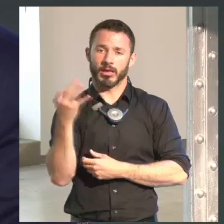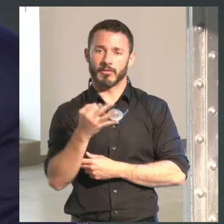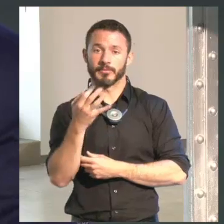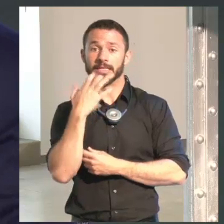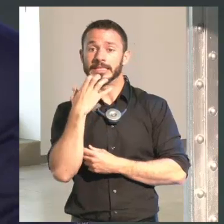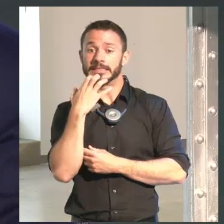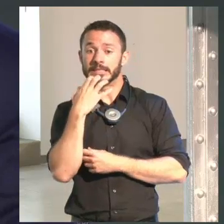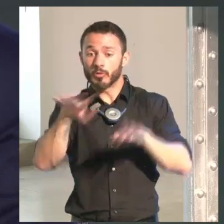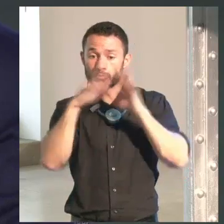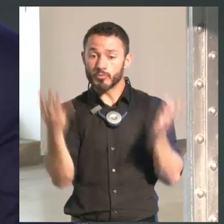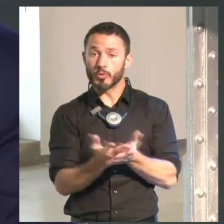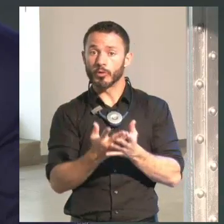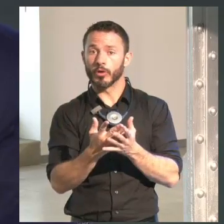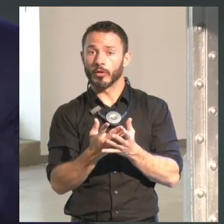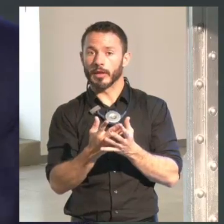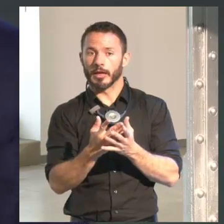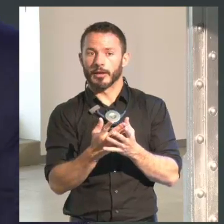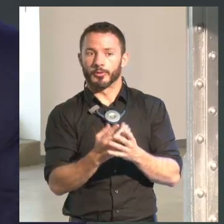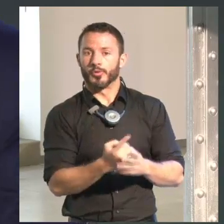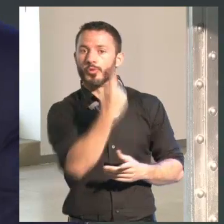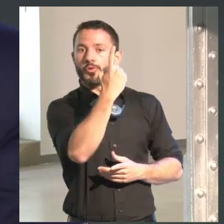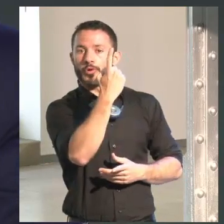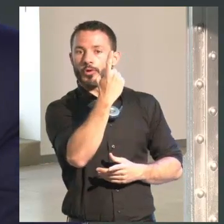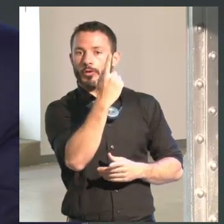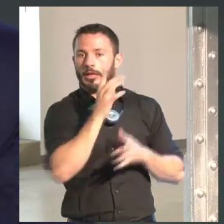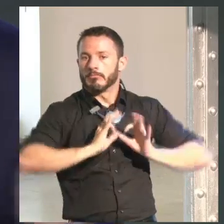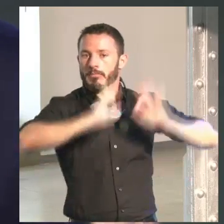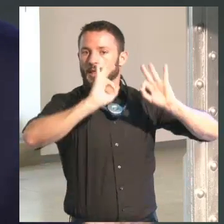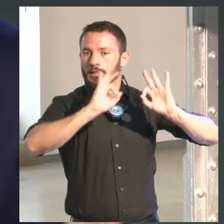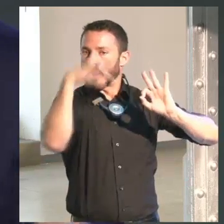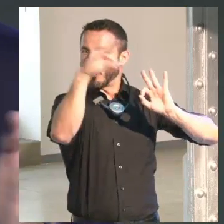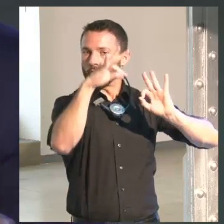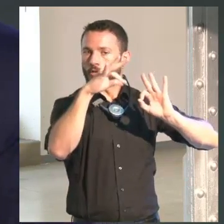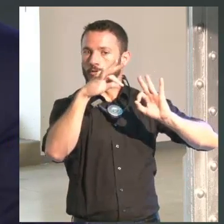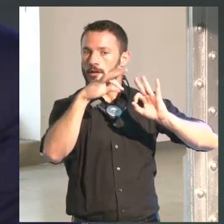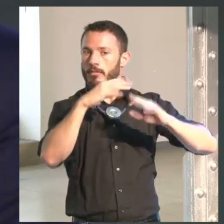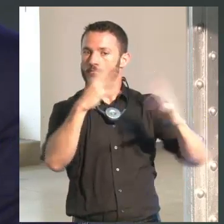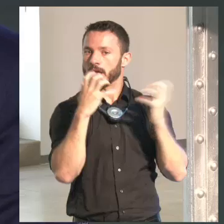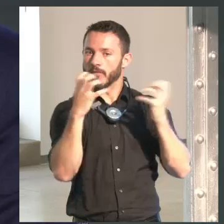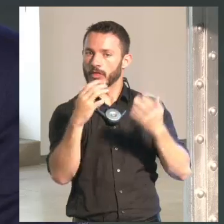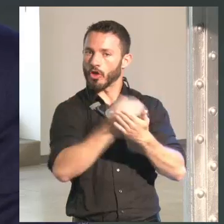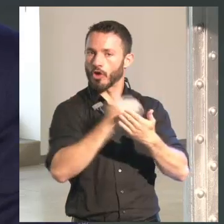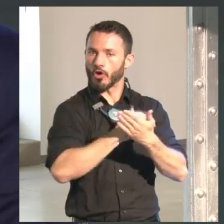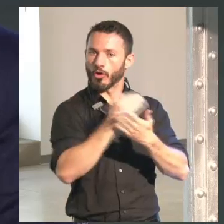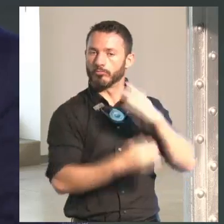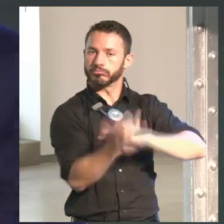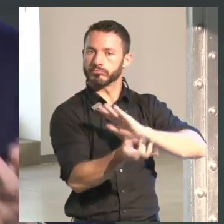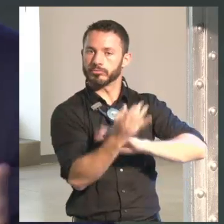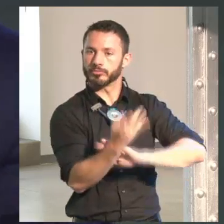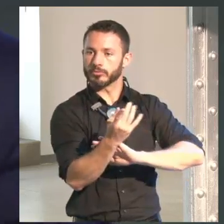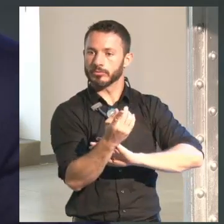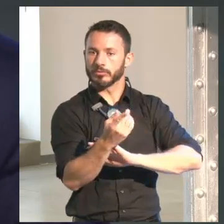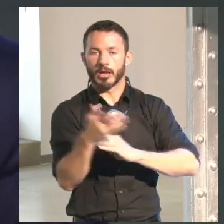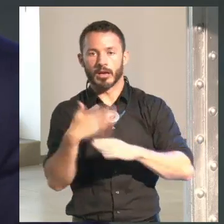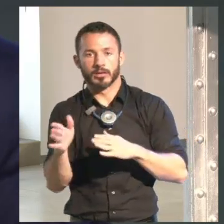potente, es decir, solo hay uno que hace una determinada cosa y genera todos los beneficios de esa cosa, ¿qué hacemos